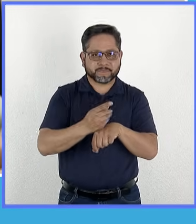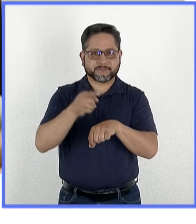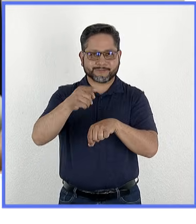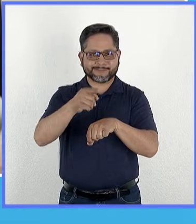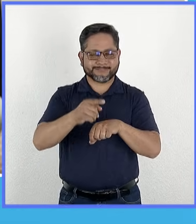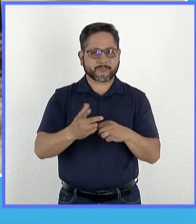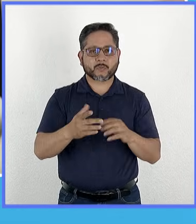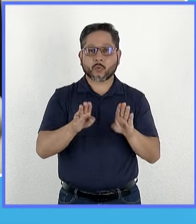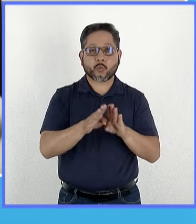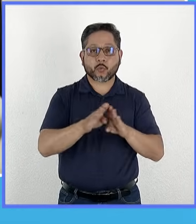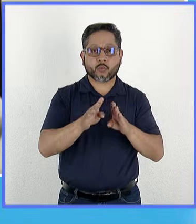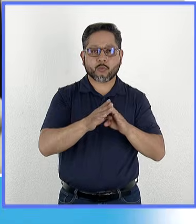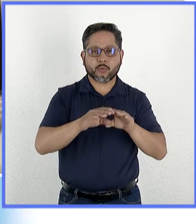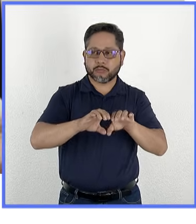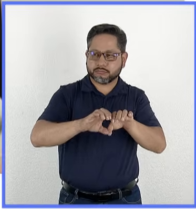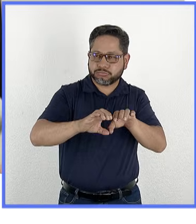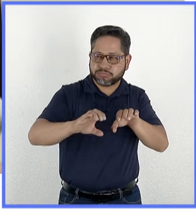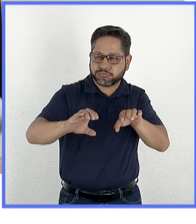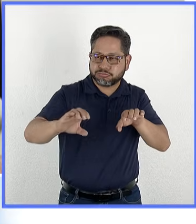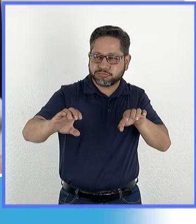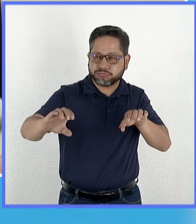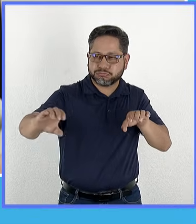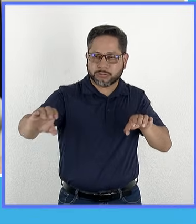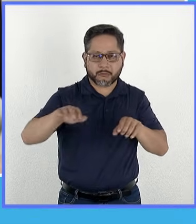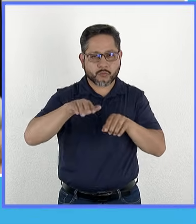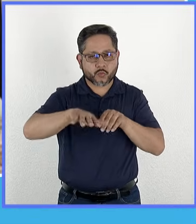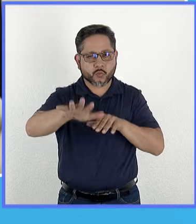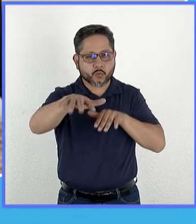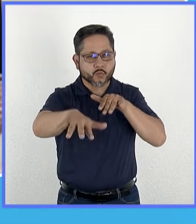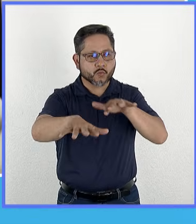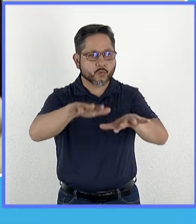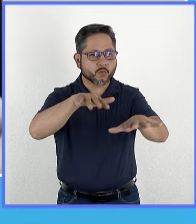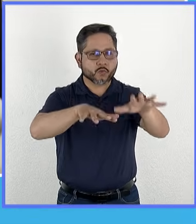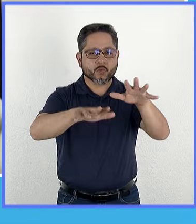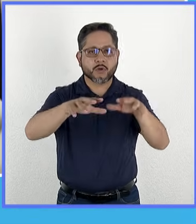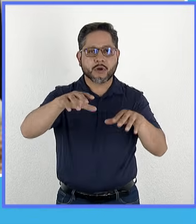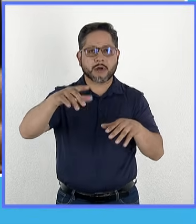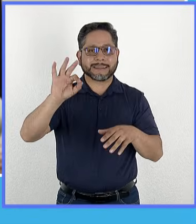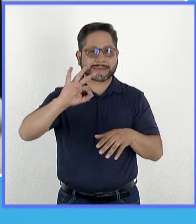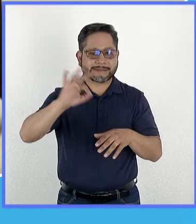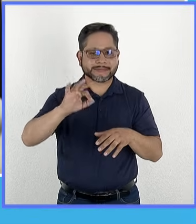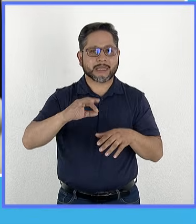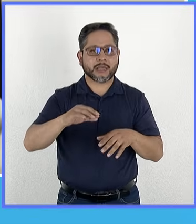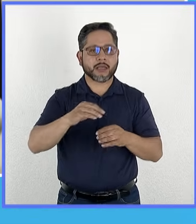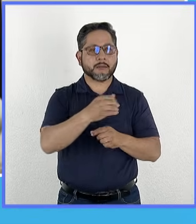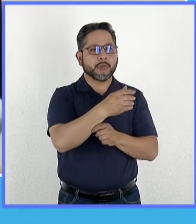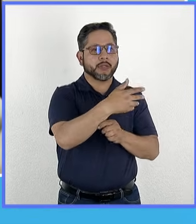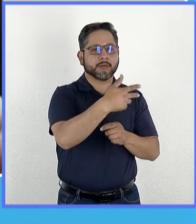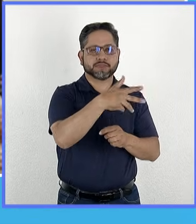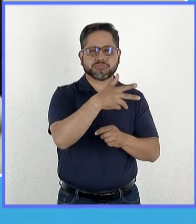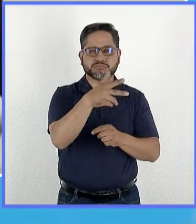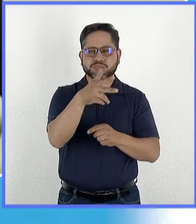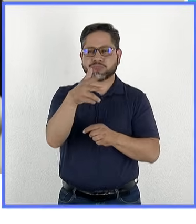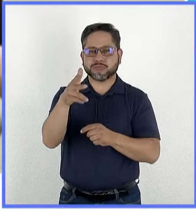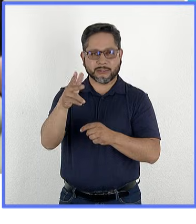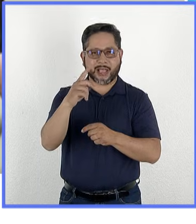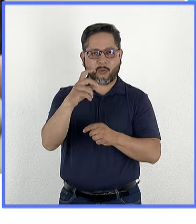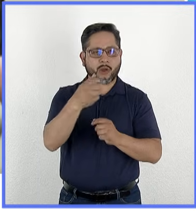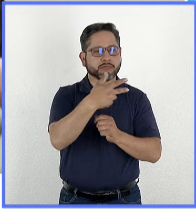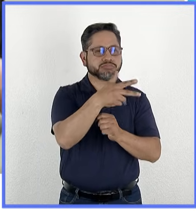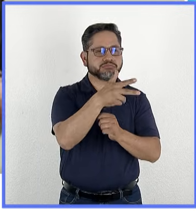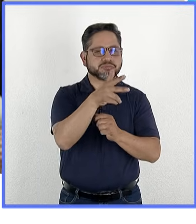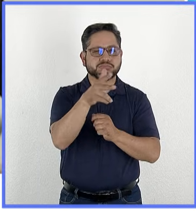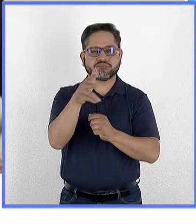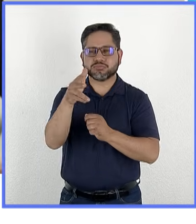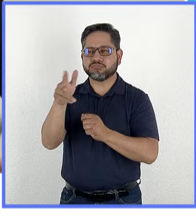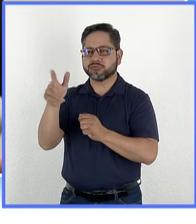canales de conducción hasta las parcelas, poderles poner sistemas de riego por goteo, aspersión o nivelación de tierras, todo esto